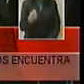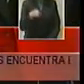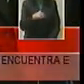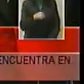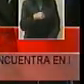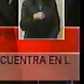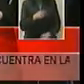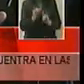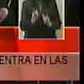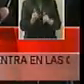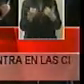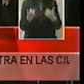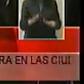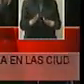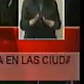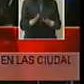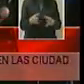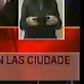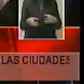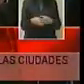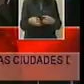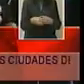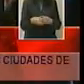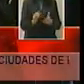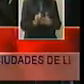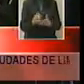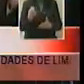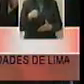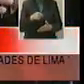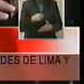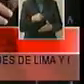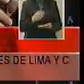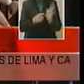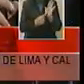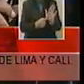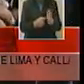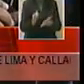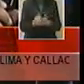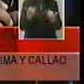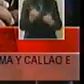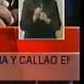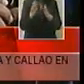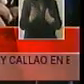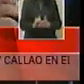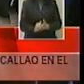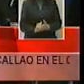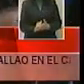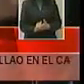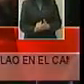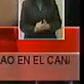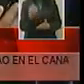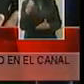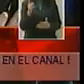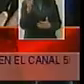Nosotros hemos quedado ya como bancada de que nosotros vamos a presentar la interpelación hoy en día,